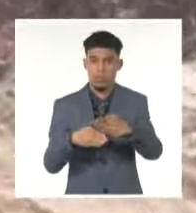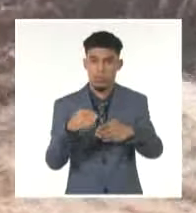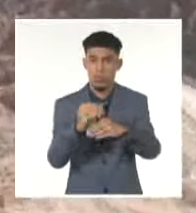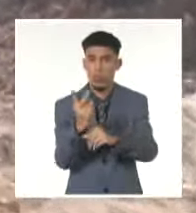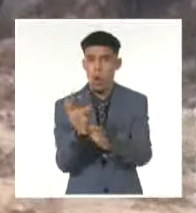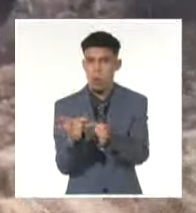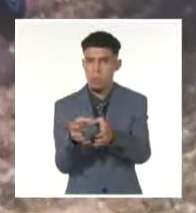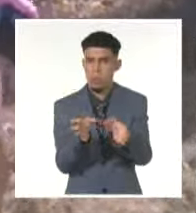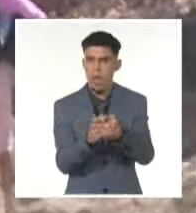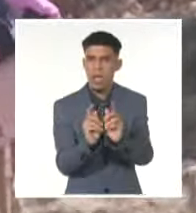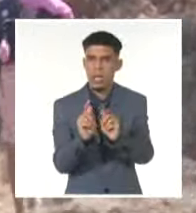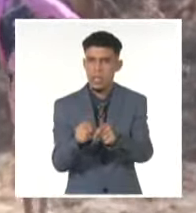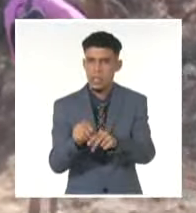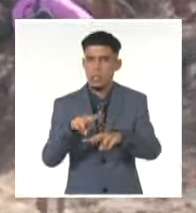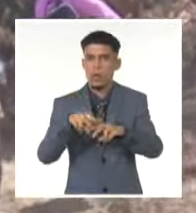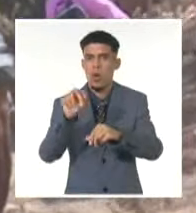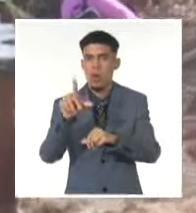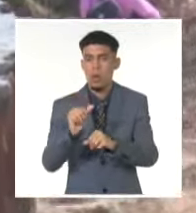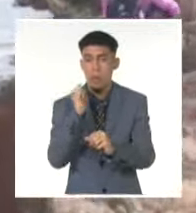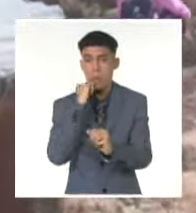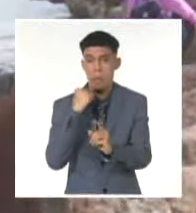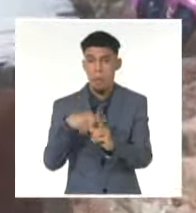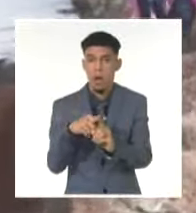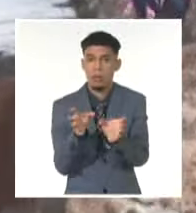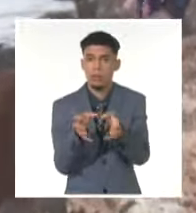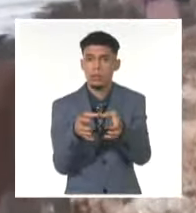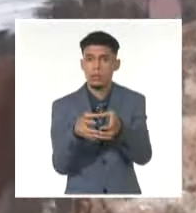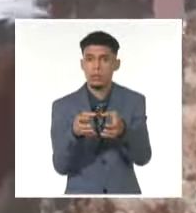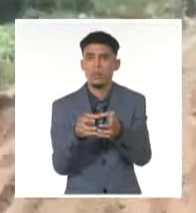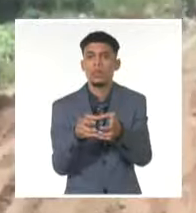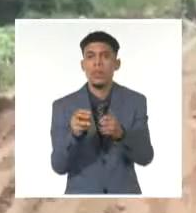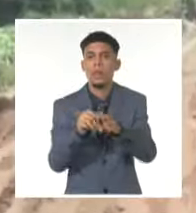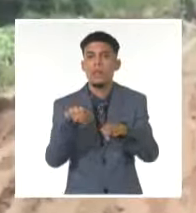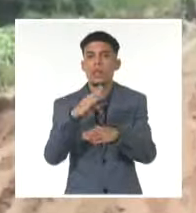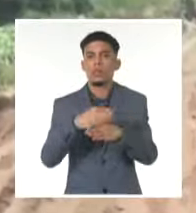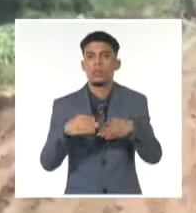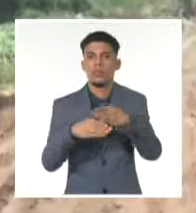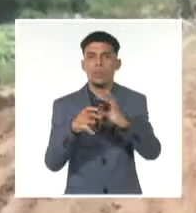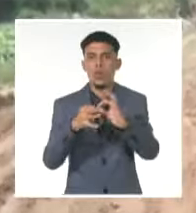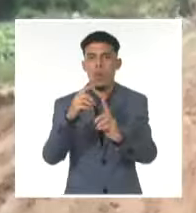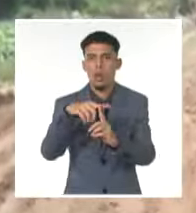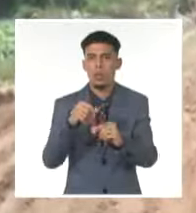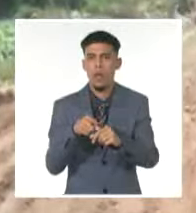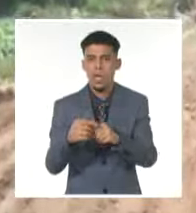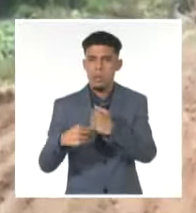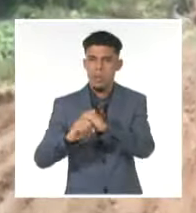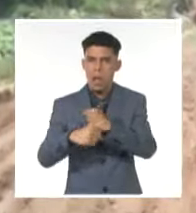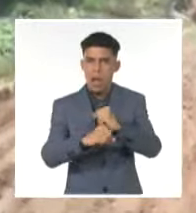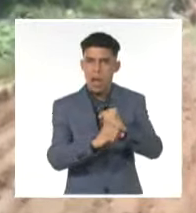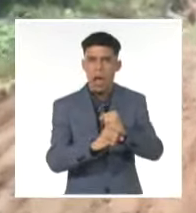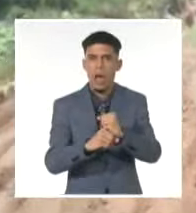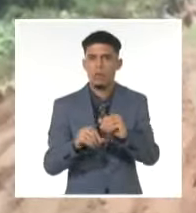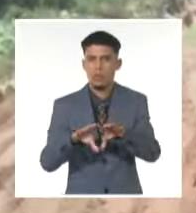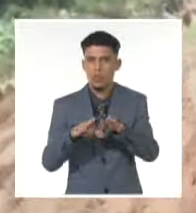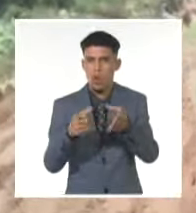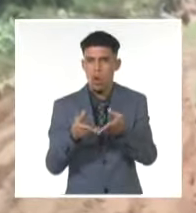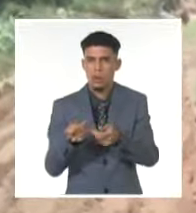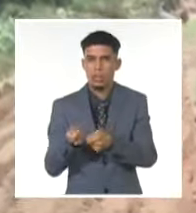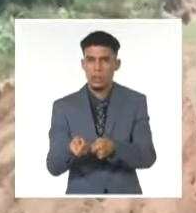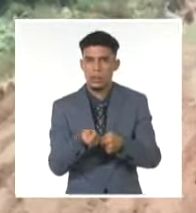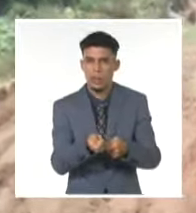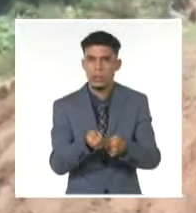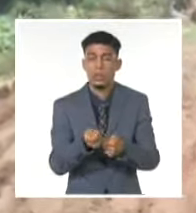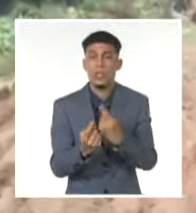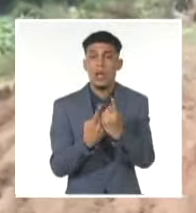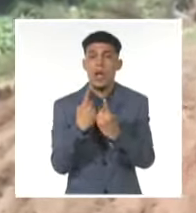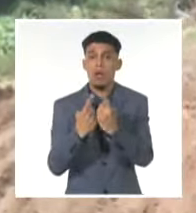9 de Holguín, conjuntamente con una brigada del Micón de Guantánamo, en la farola limpiando para el incremento de los equipos pesados que también se van a